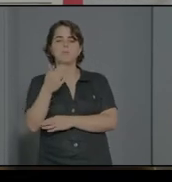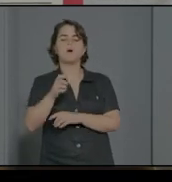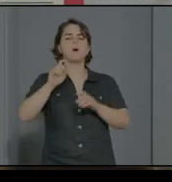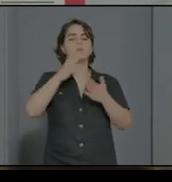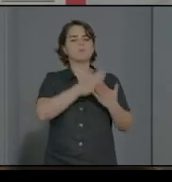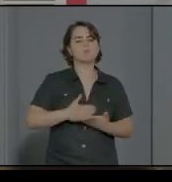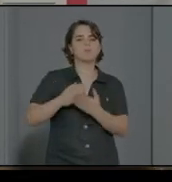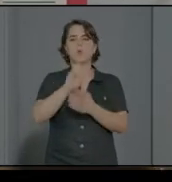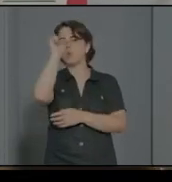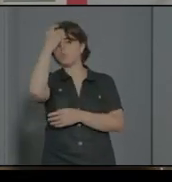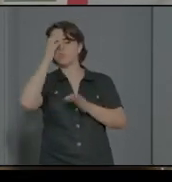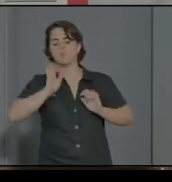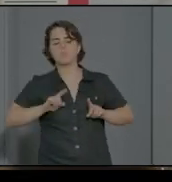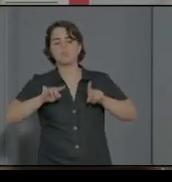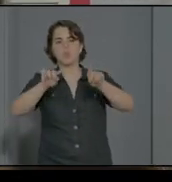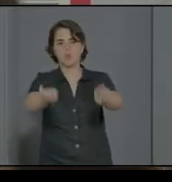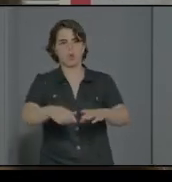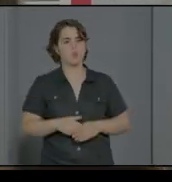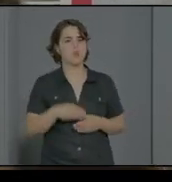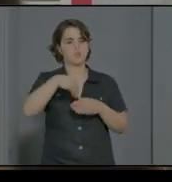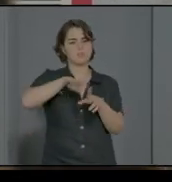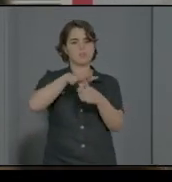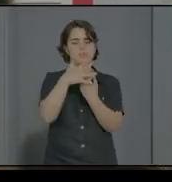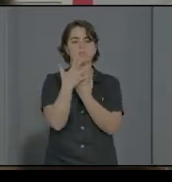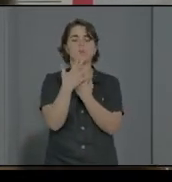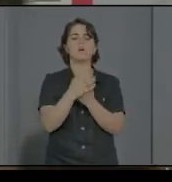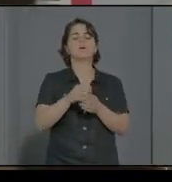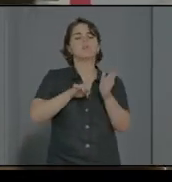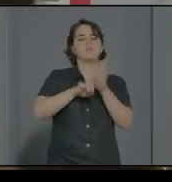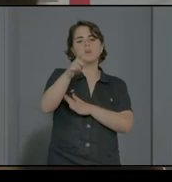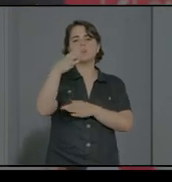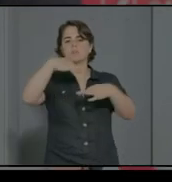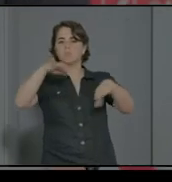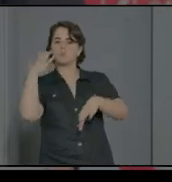sincronía en el ámbito del desarrollo típico y atípico.